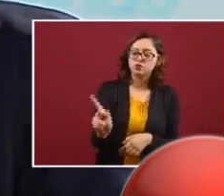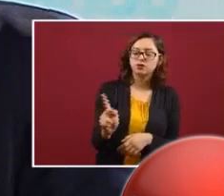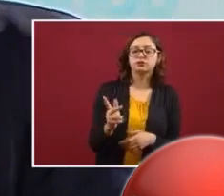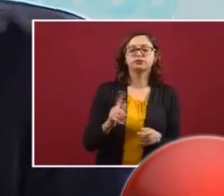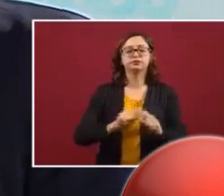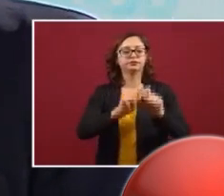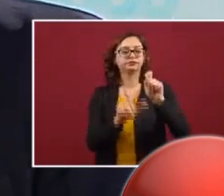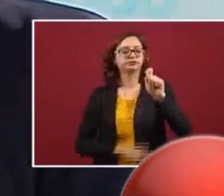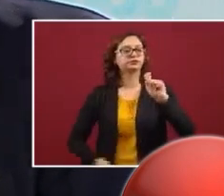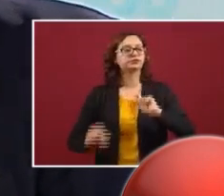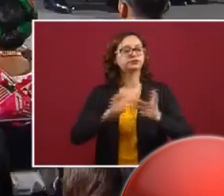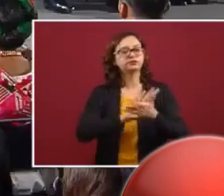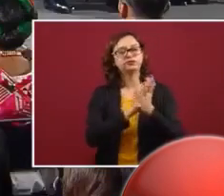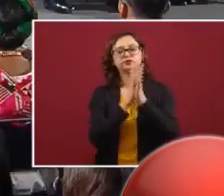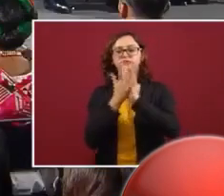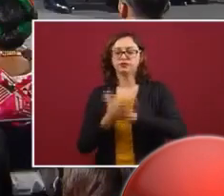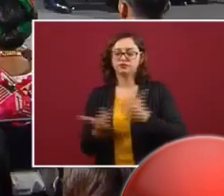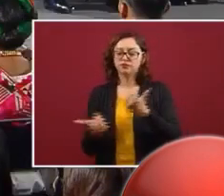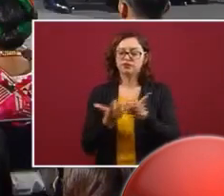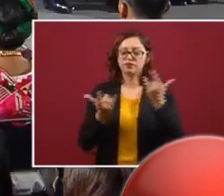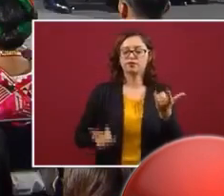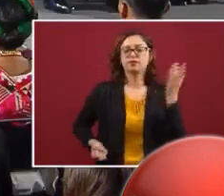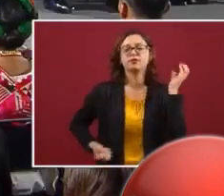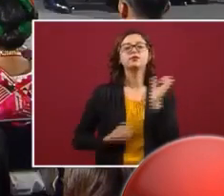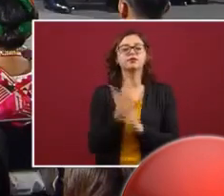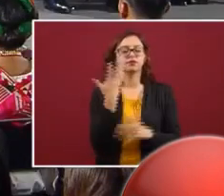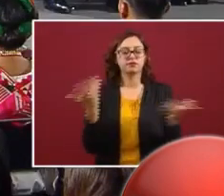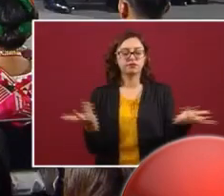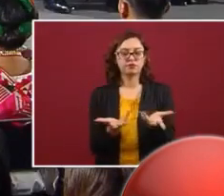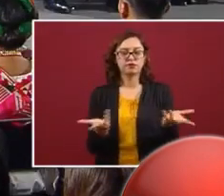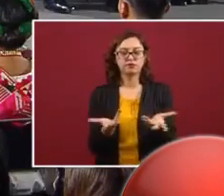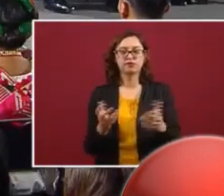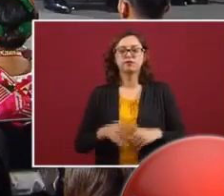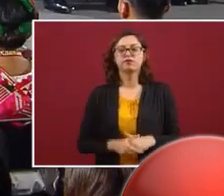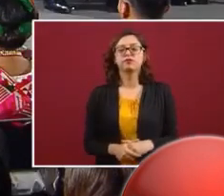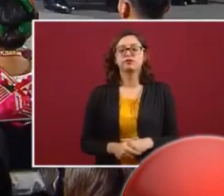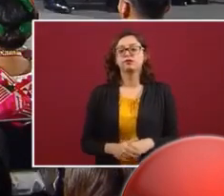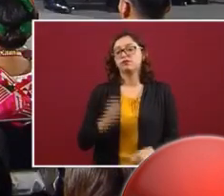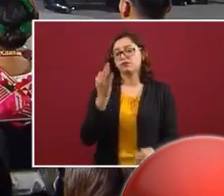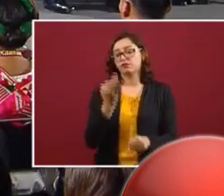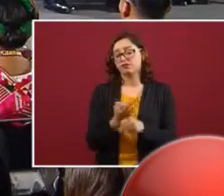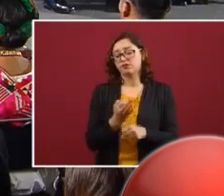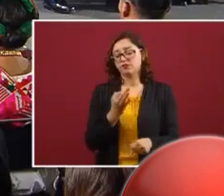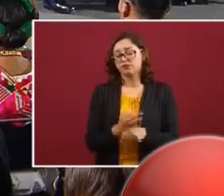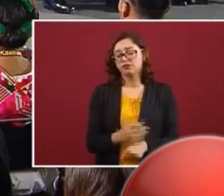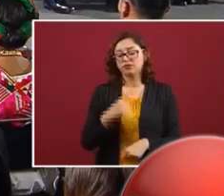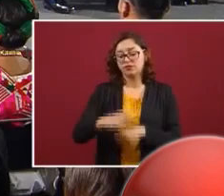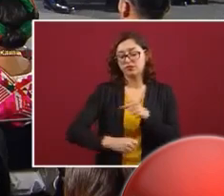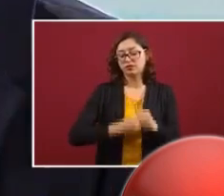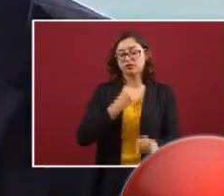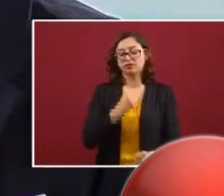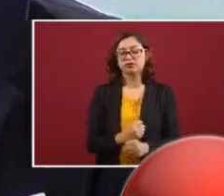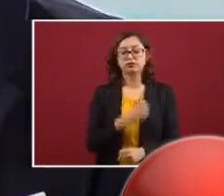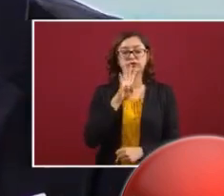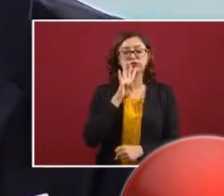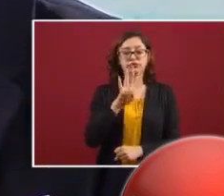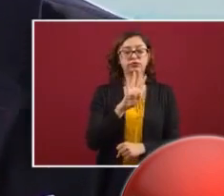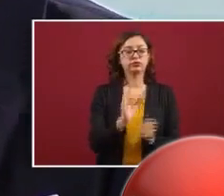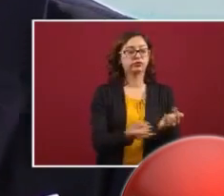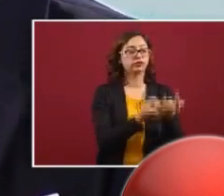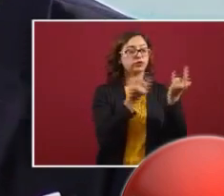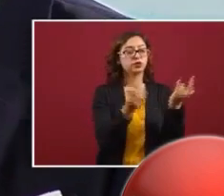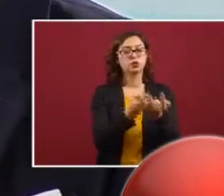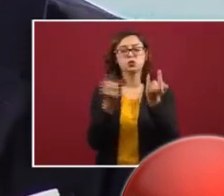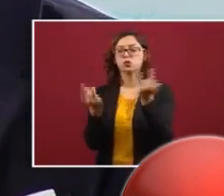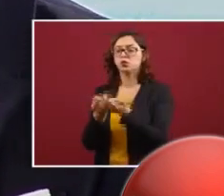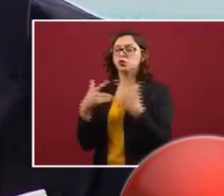y están contando una nueva historia. Las 19 historias que galardonamos este año son prueba inmejorable